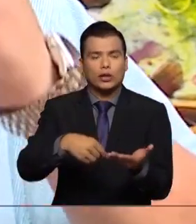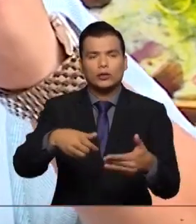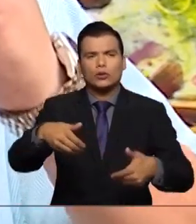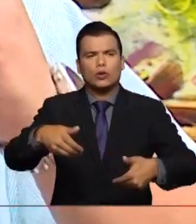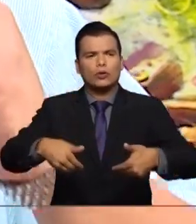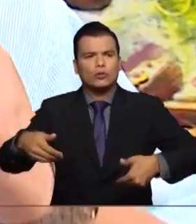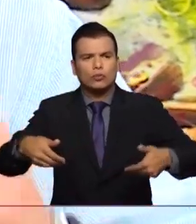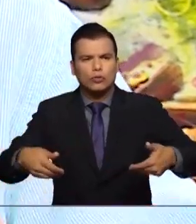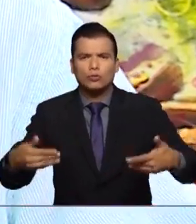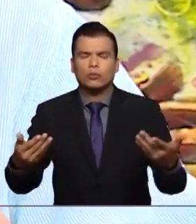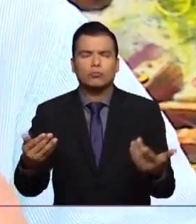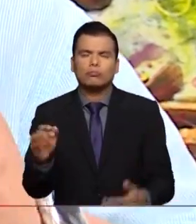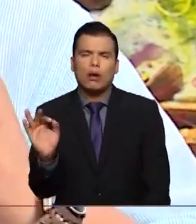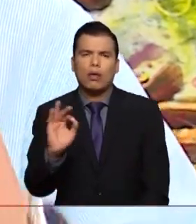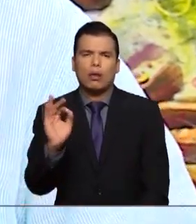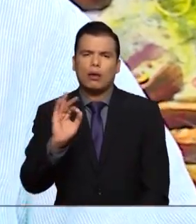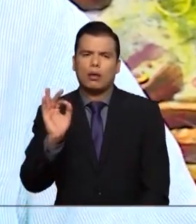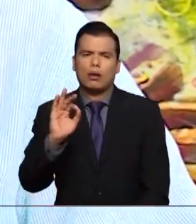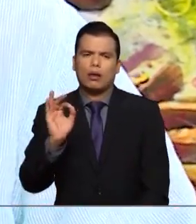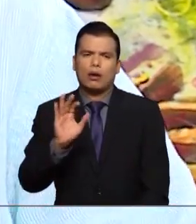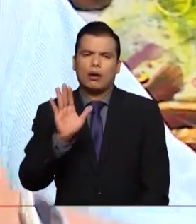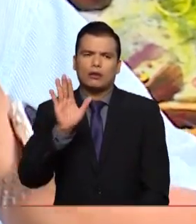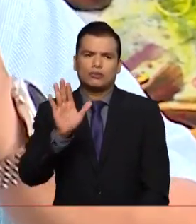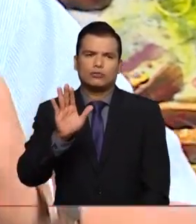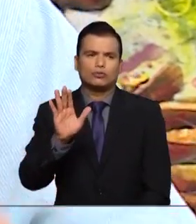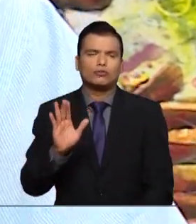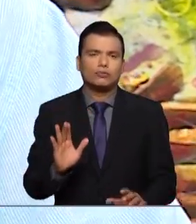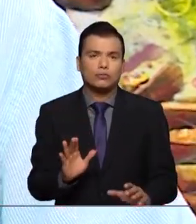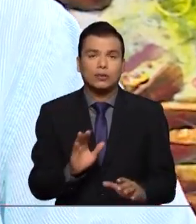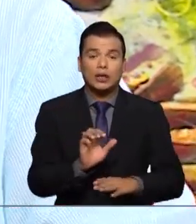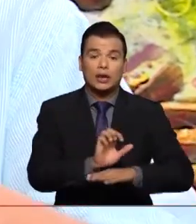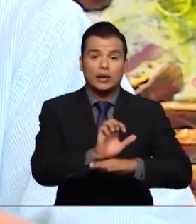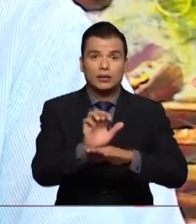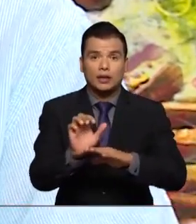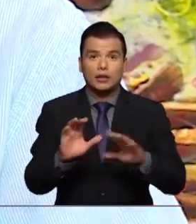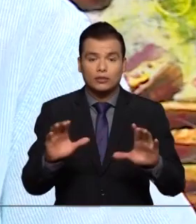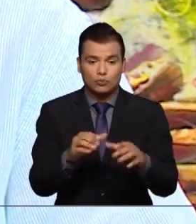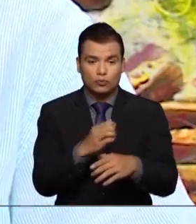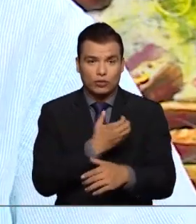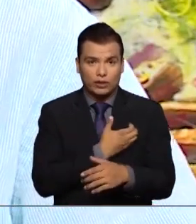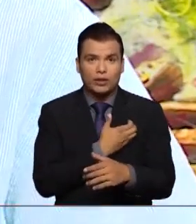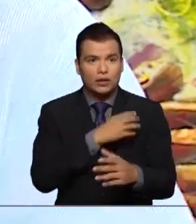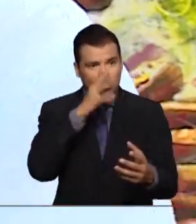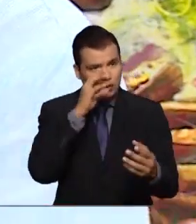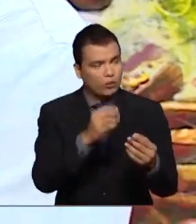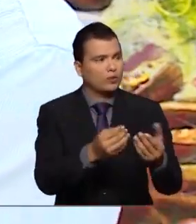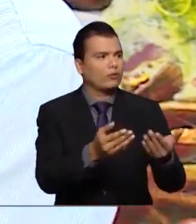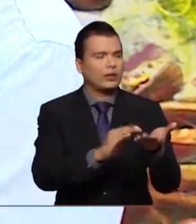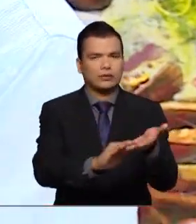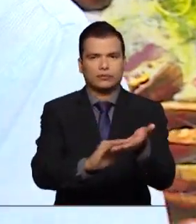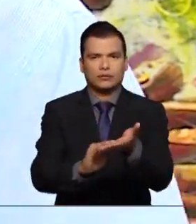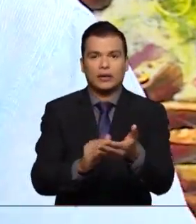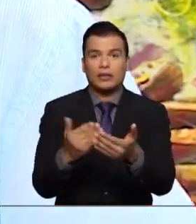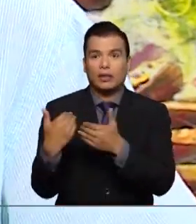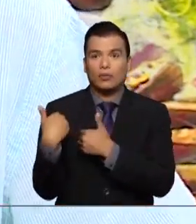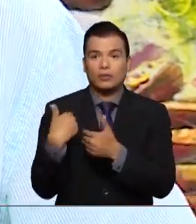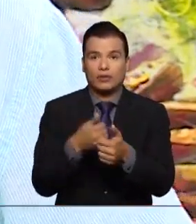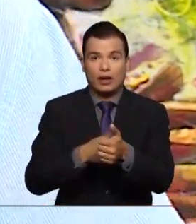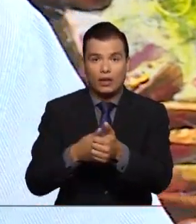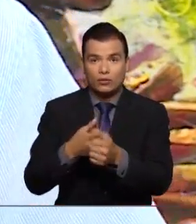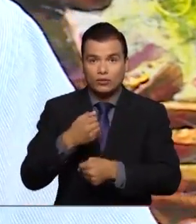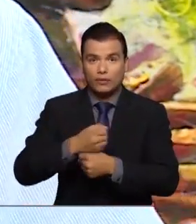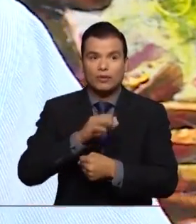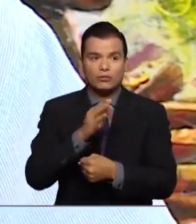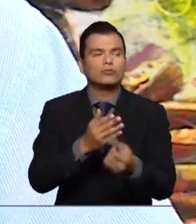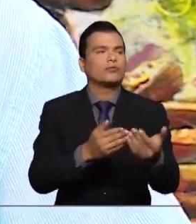secretaría, de acuerdo a su funcionalidad o su misionalidad, adelantó la labor de restablecimiento de adoquines, pavimento y arreglo de unas vías que